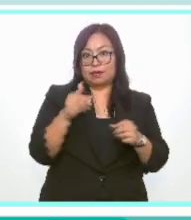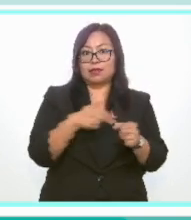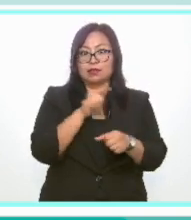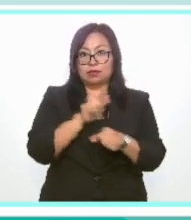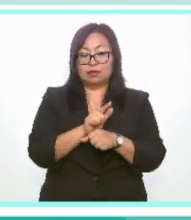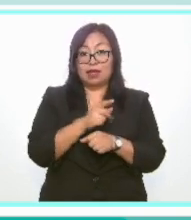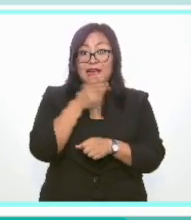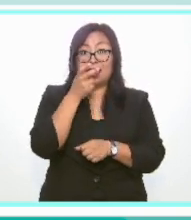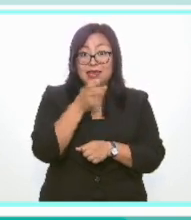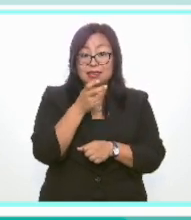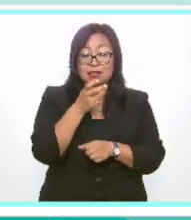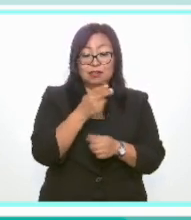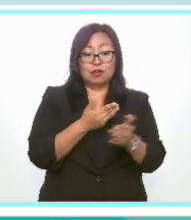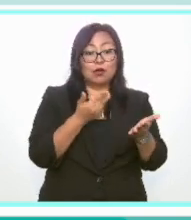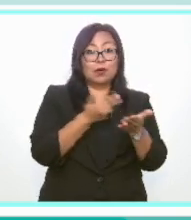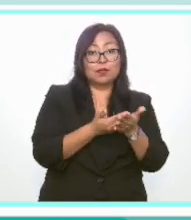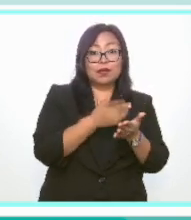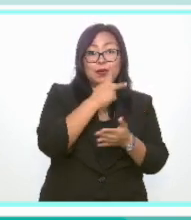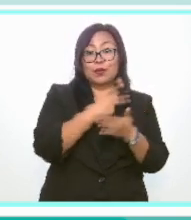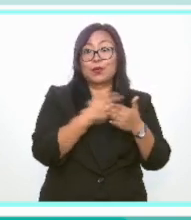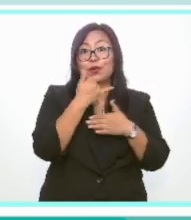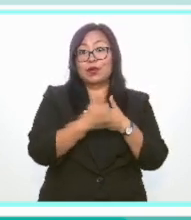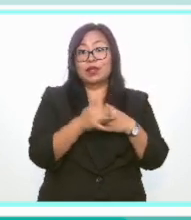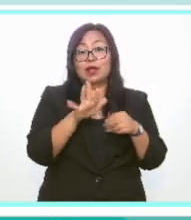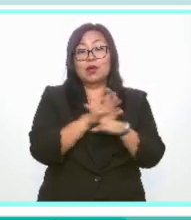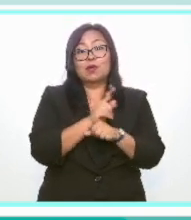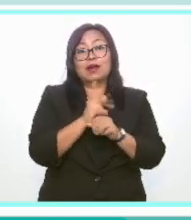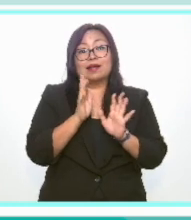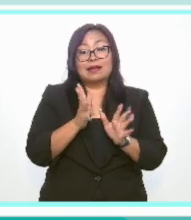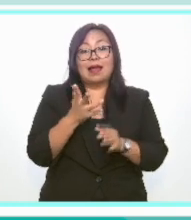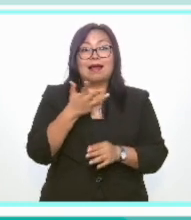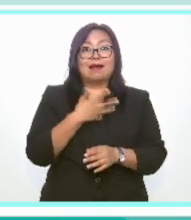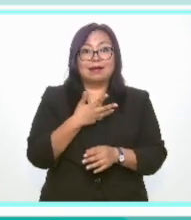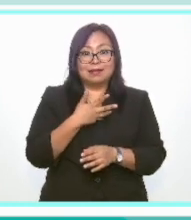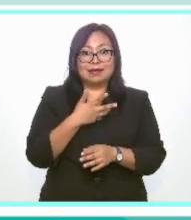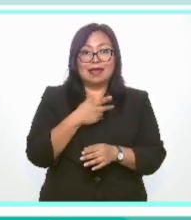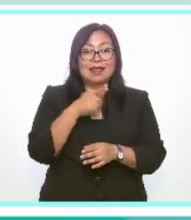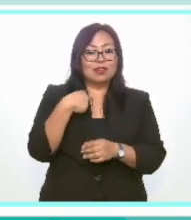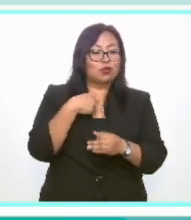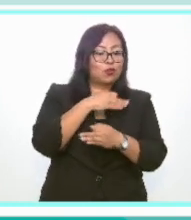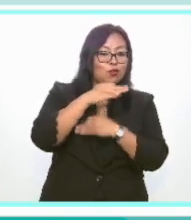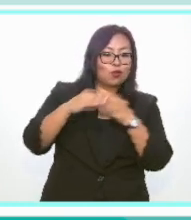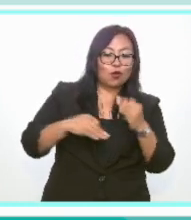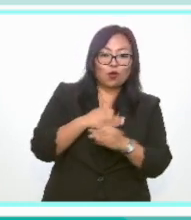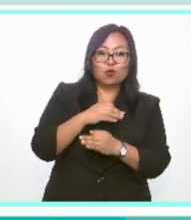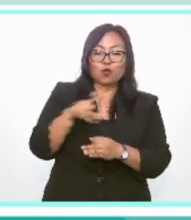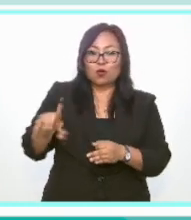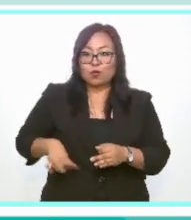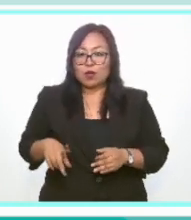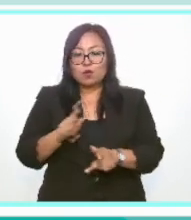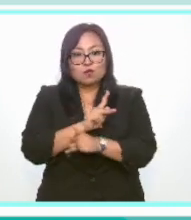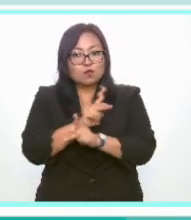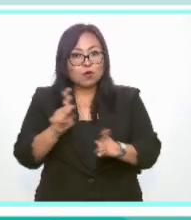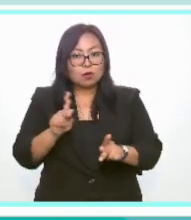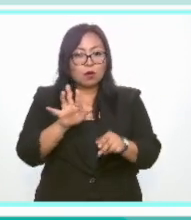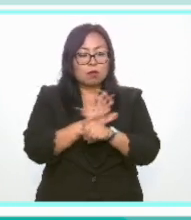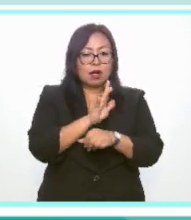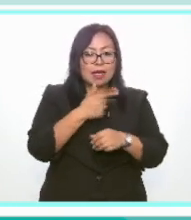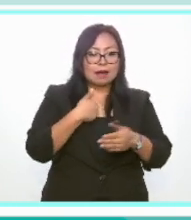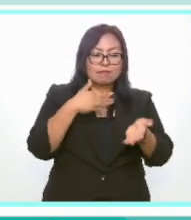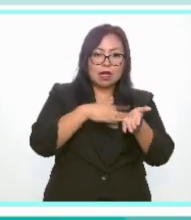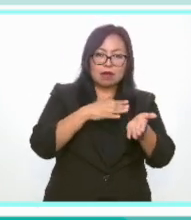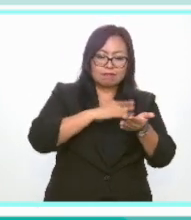se sostiene en el proyecto debido a que se advirtieron elementos de convicción públicos que permiten suponer que las documentales